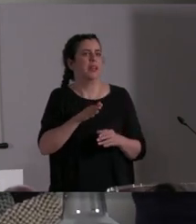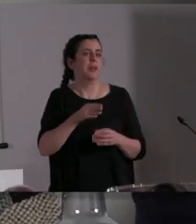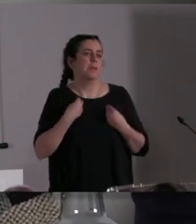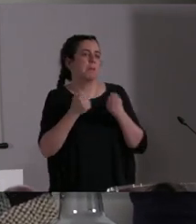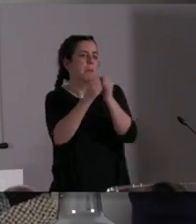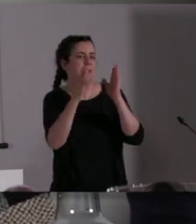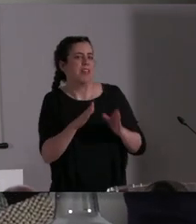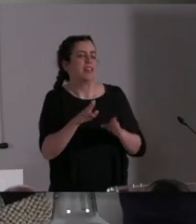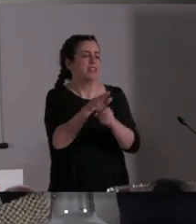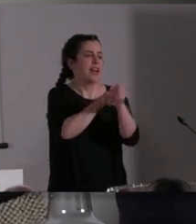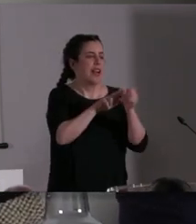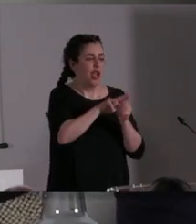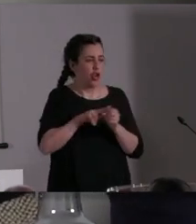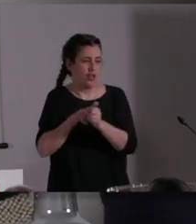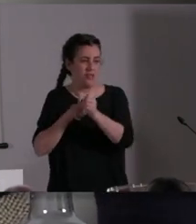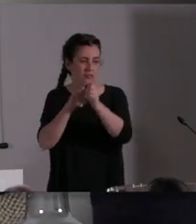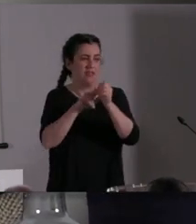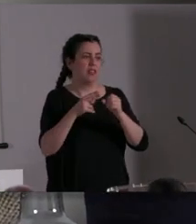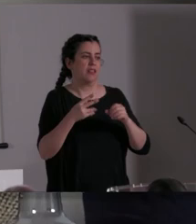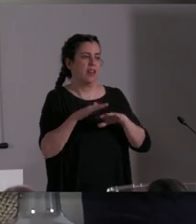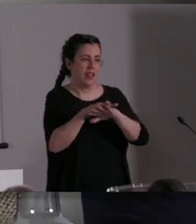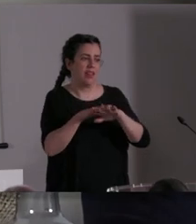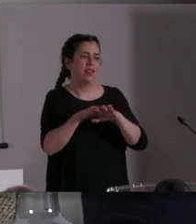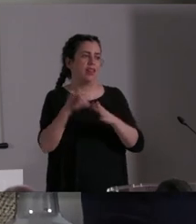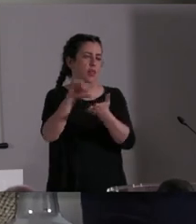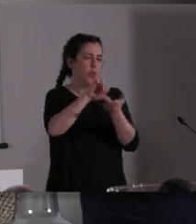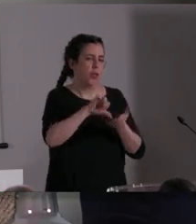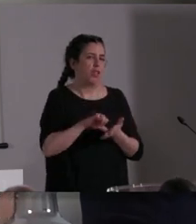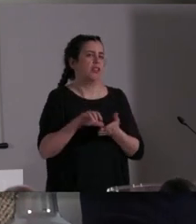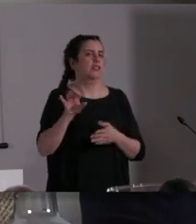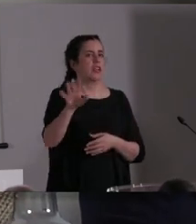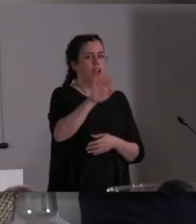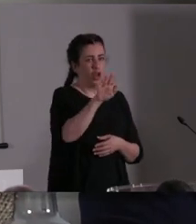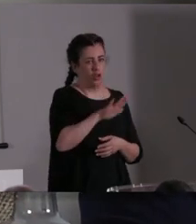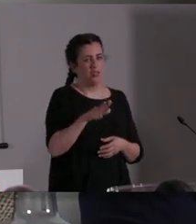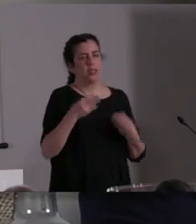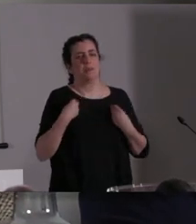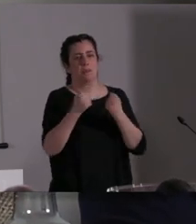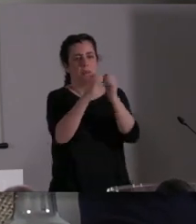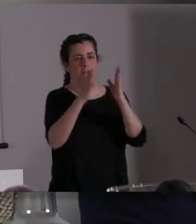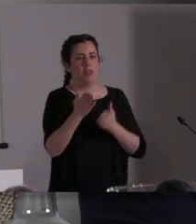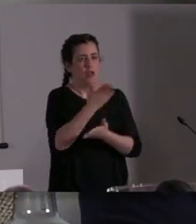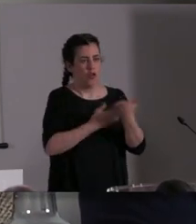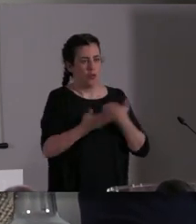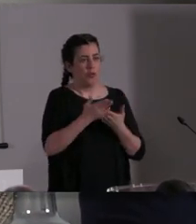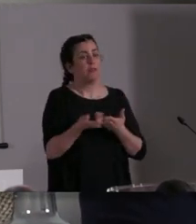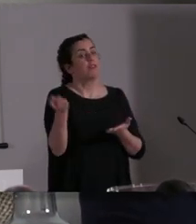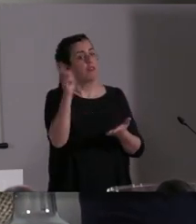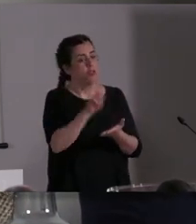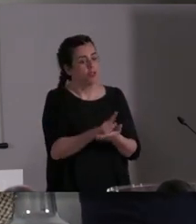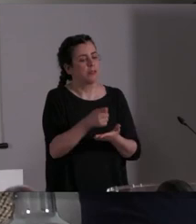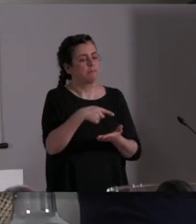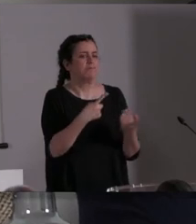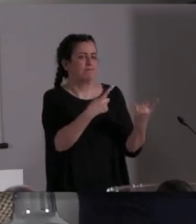Navarra se ha adherido de forma reciente, donde una vez más se pone sobre la mesa que el fenómeno y la necesidad de buscar nuevas